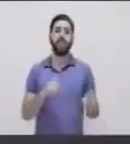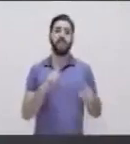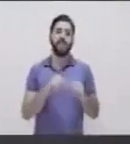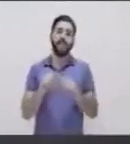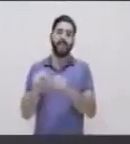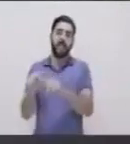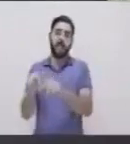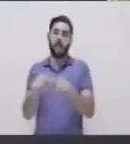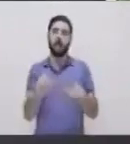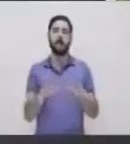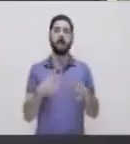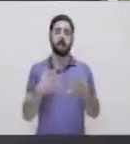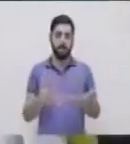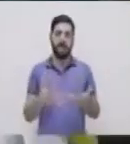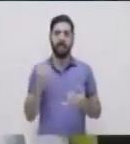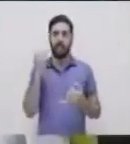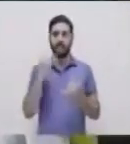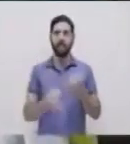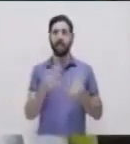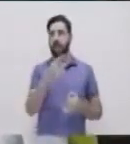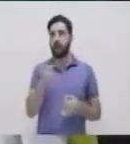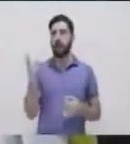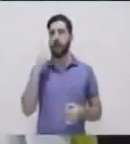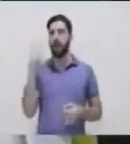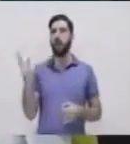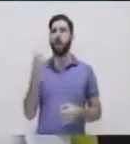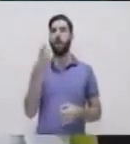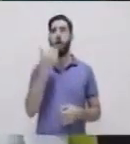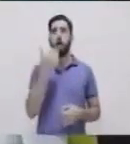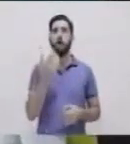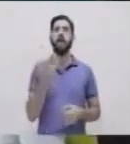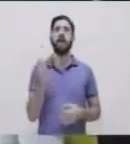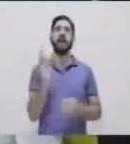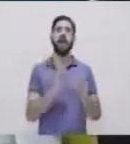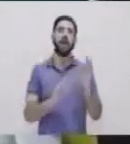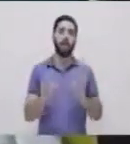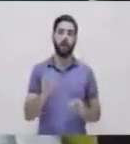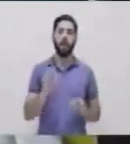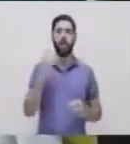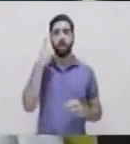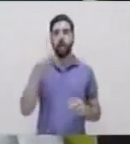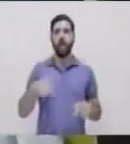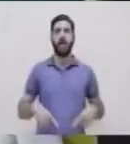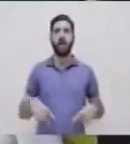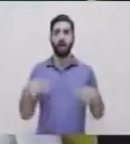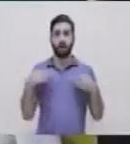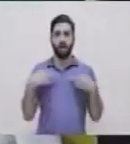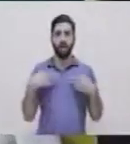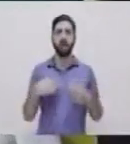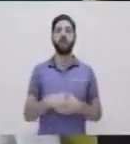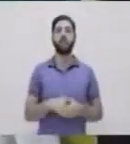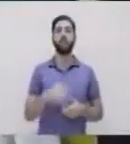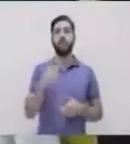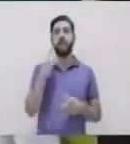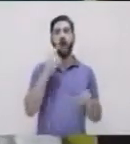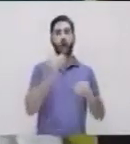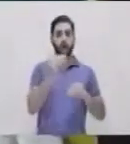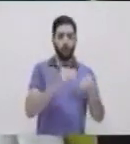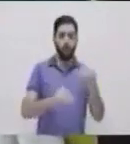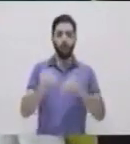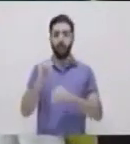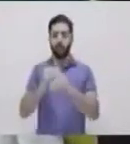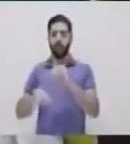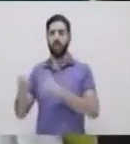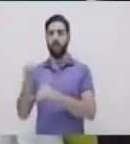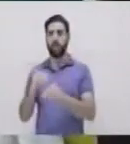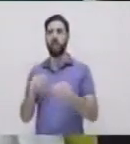Sí, pues dependiendo de lo que al final de cuentas ellos tengan que comer o tengan que cómo hacer para sobrevivir, van modificando